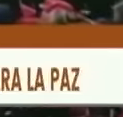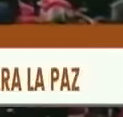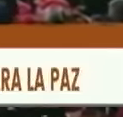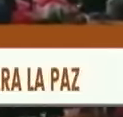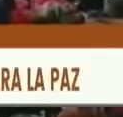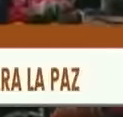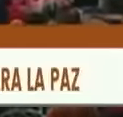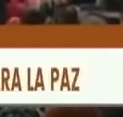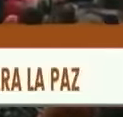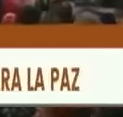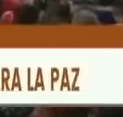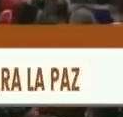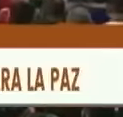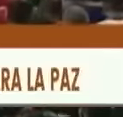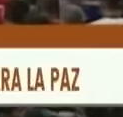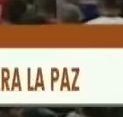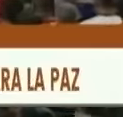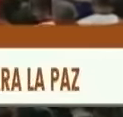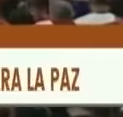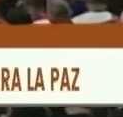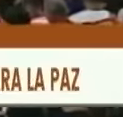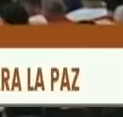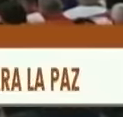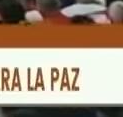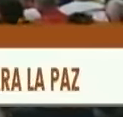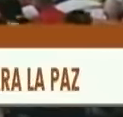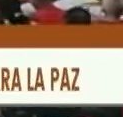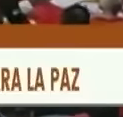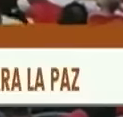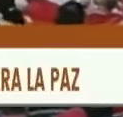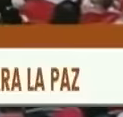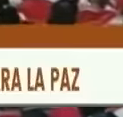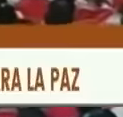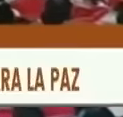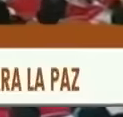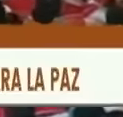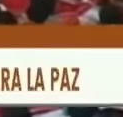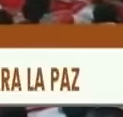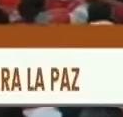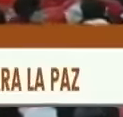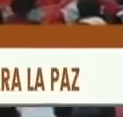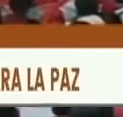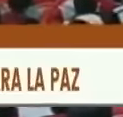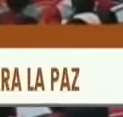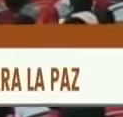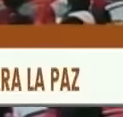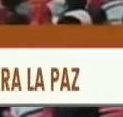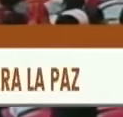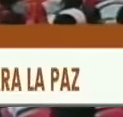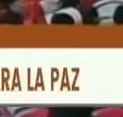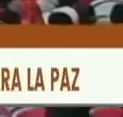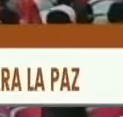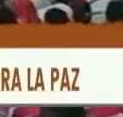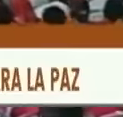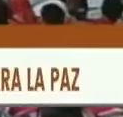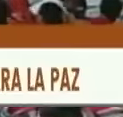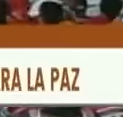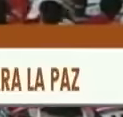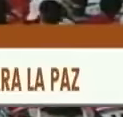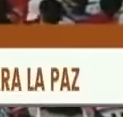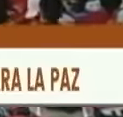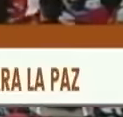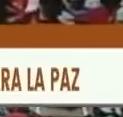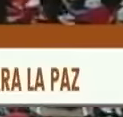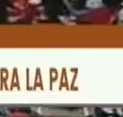colectivo, ¿eh? Por ejemplo, hermano Lacaba, compañeros alcaldes, ustedes tienen un CDI en su comunidad.